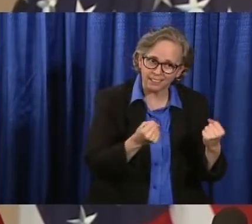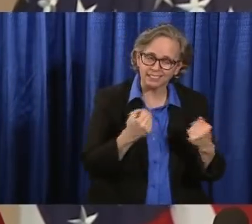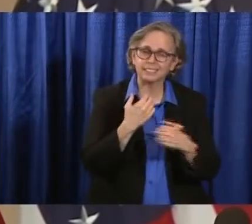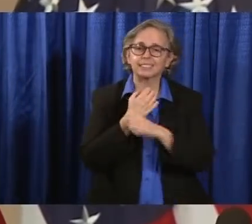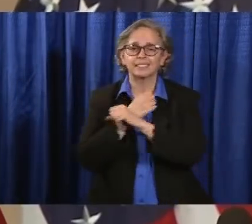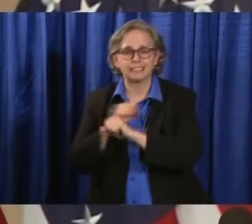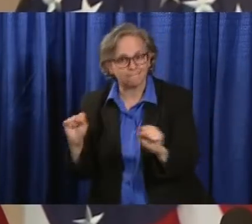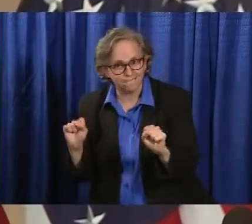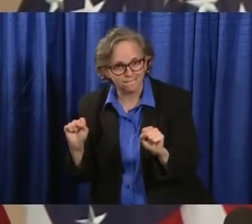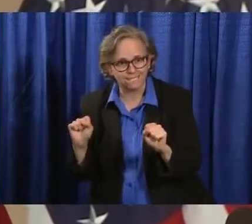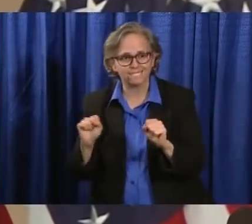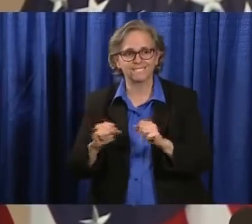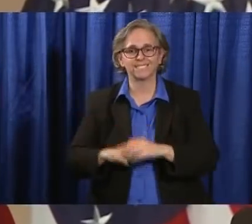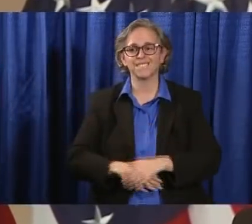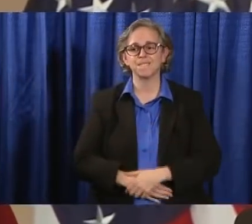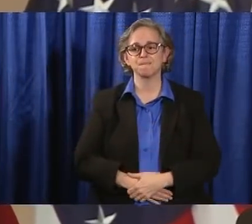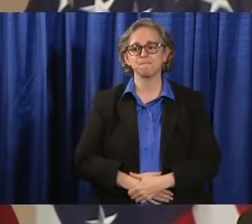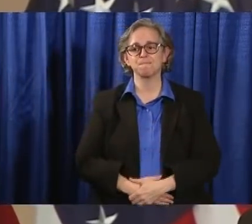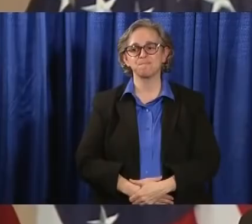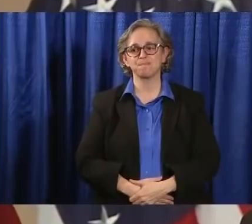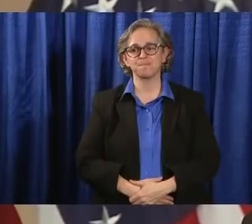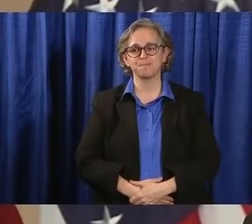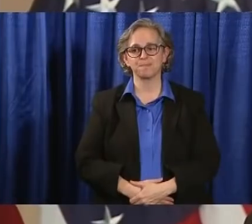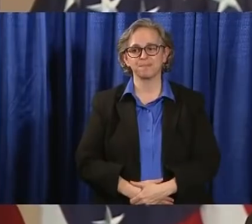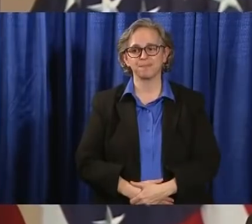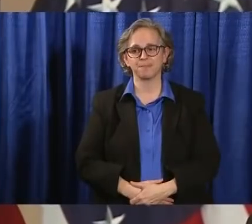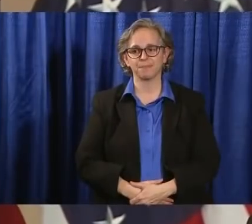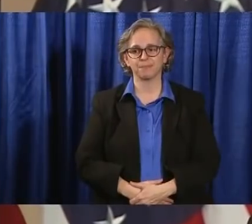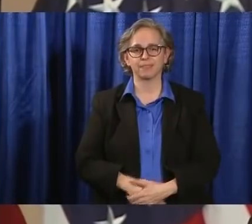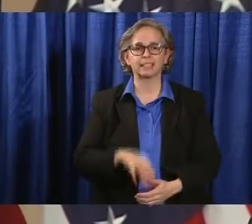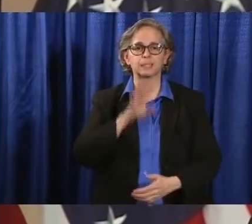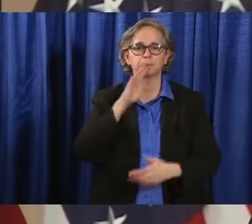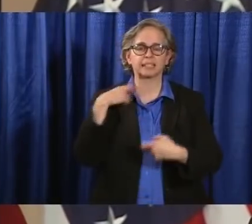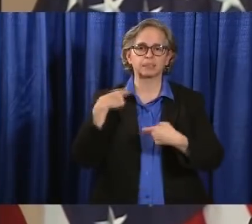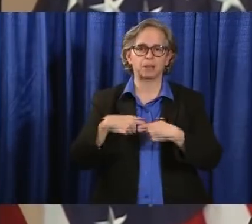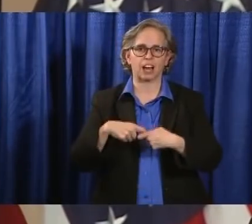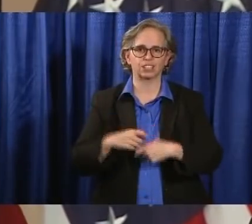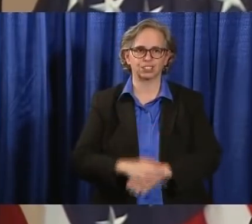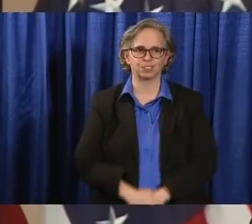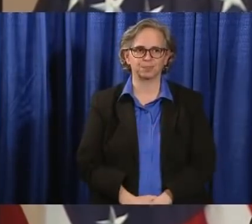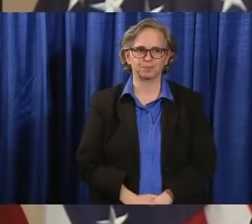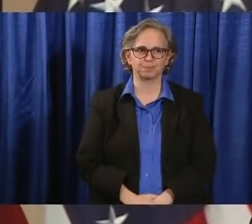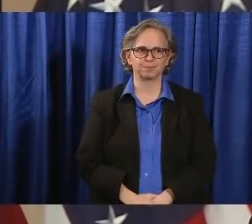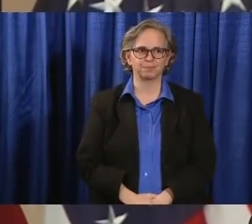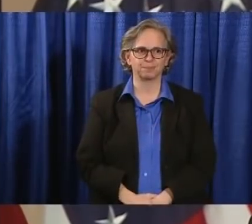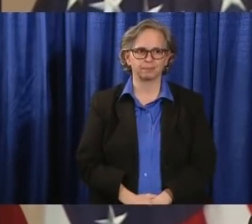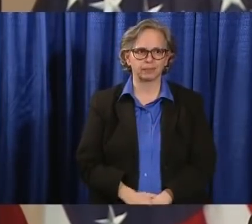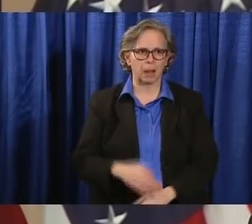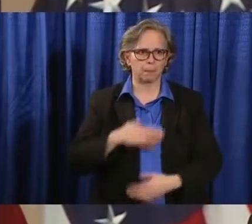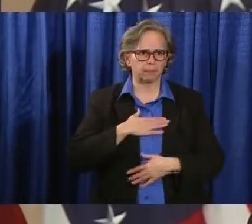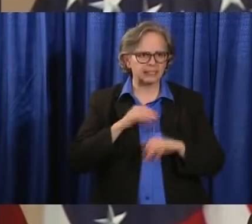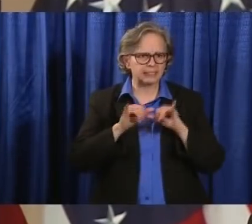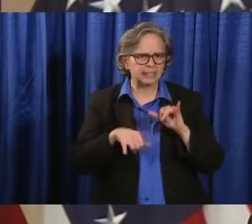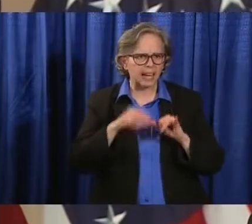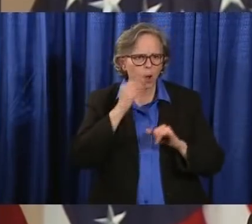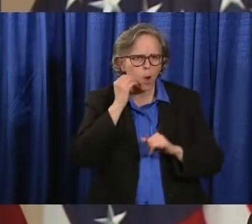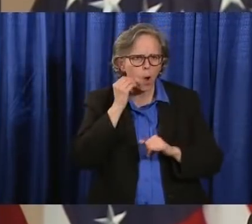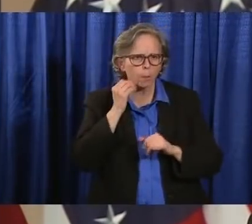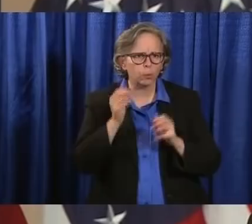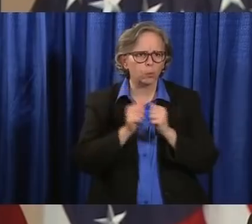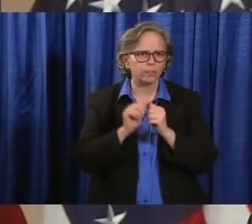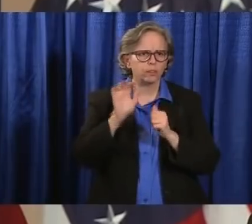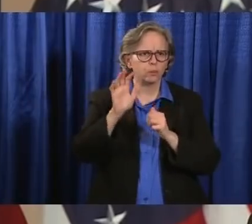all. Saludos, le habla José Ramírez y quiero mandarle este mensaje a toda la fanaticada de que permanezcan en casa, lávense mucho la